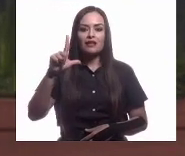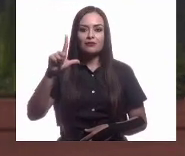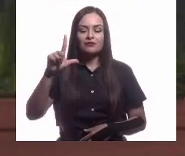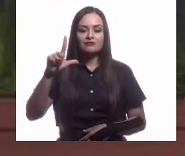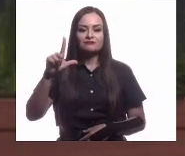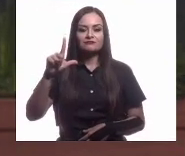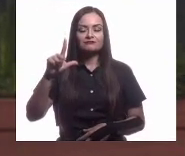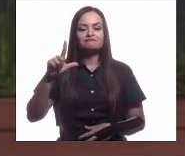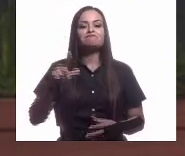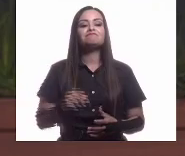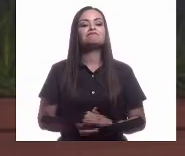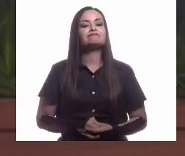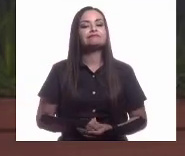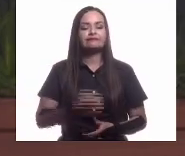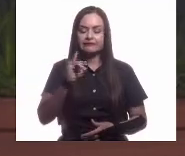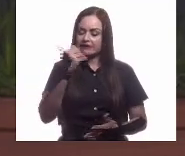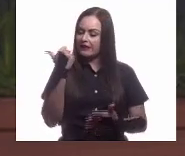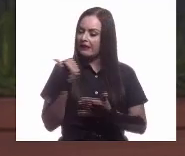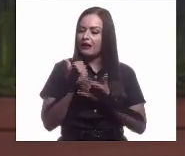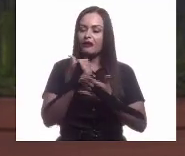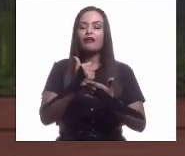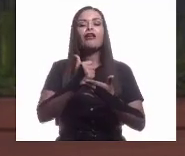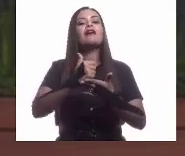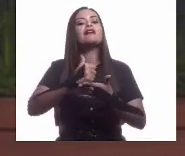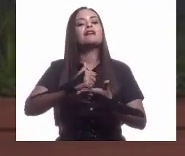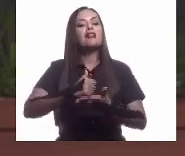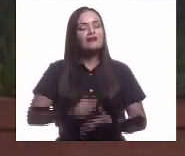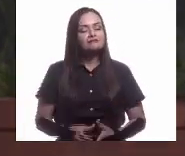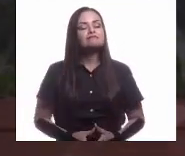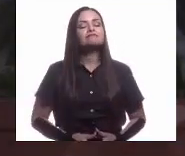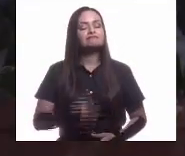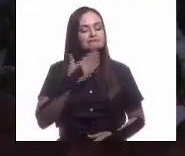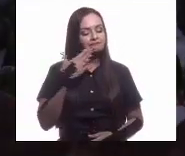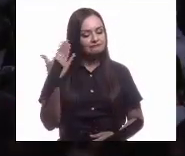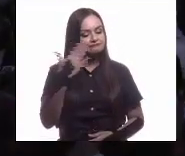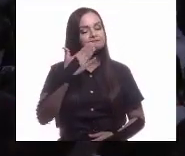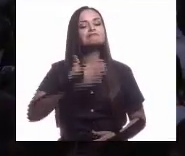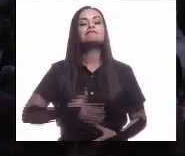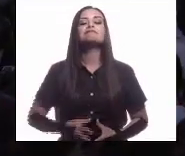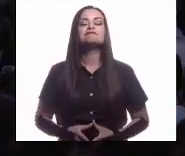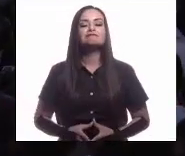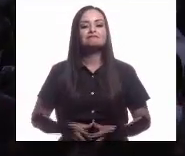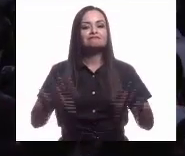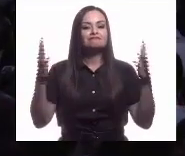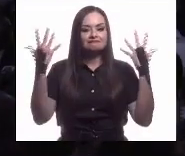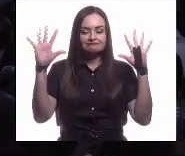él le entramos al chivo por los cuernos y lo logramos. Sí hay de otra, amigo.